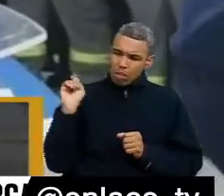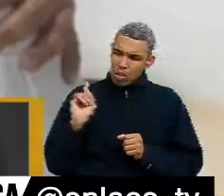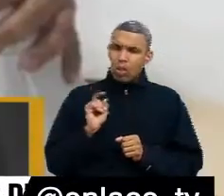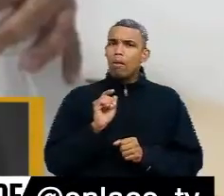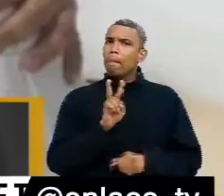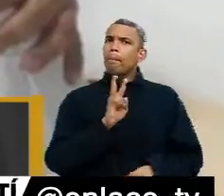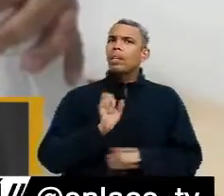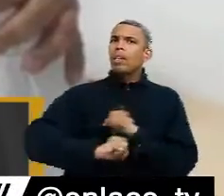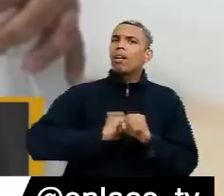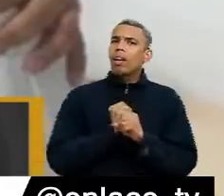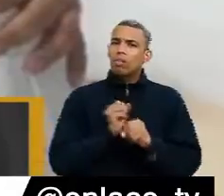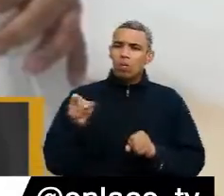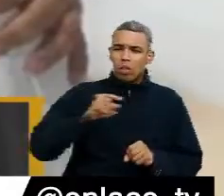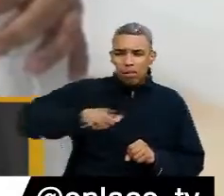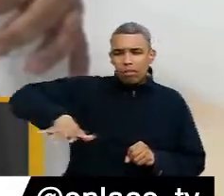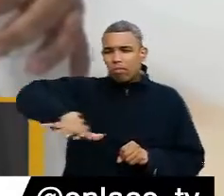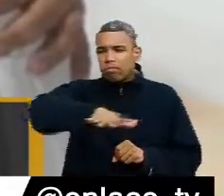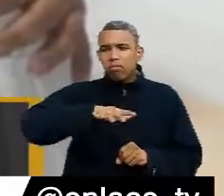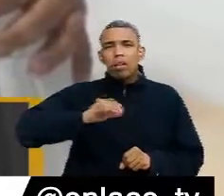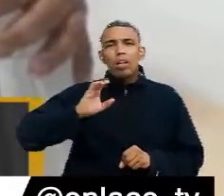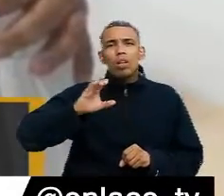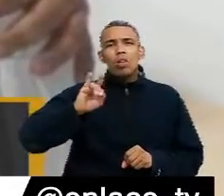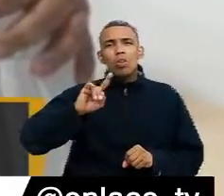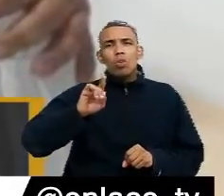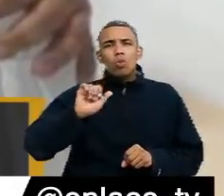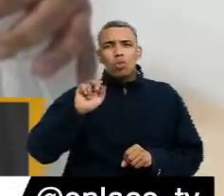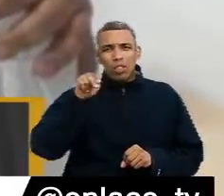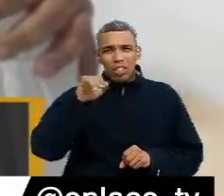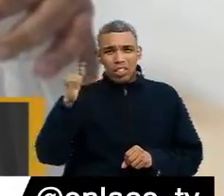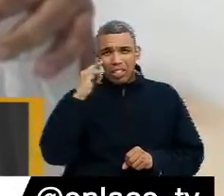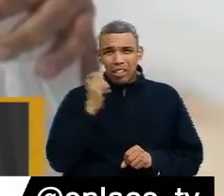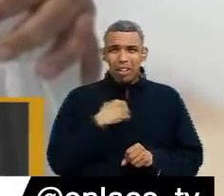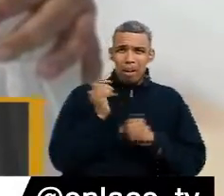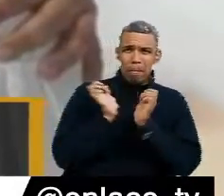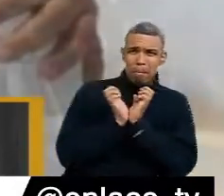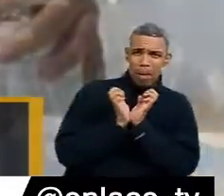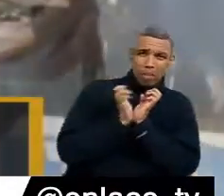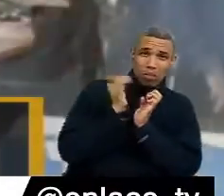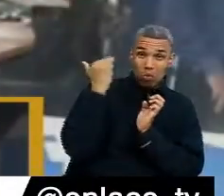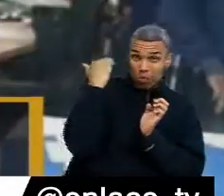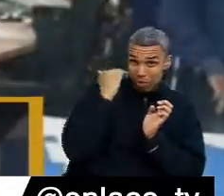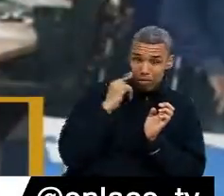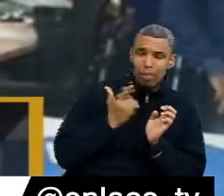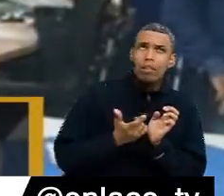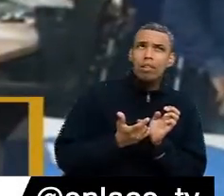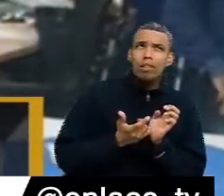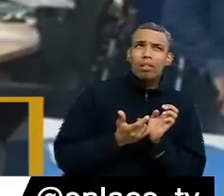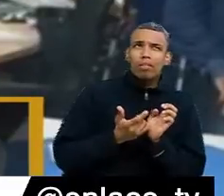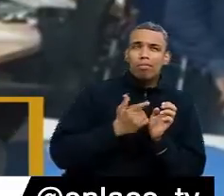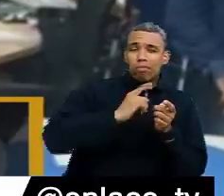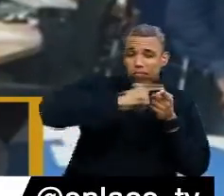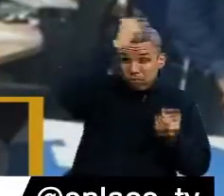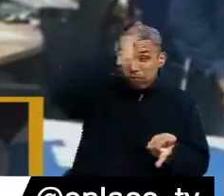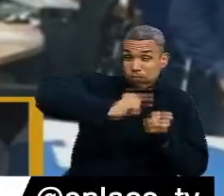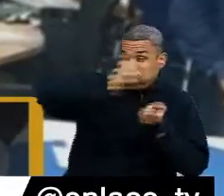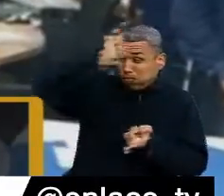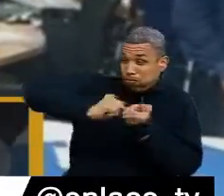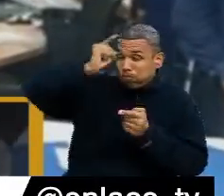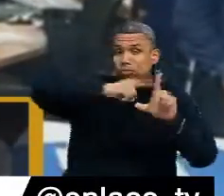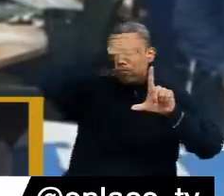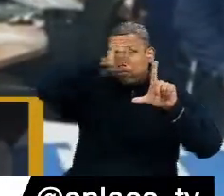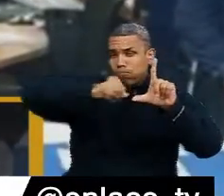campo Cusiana, que a mayo 31 producía 41.000 barriles equivalentes por día, representados en 6.800 barriles de